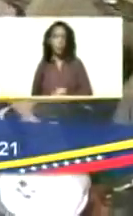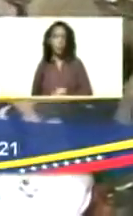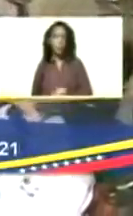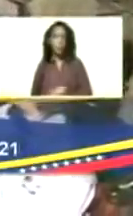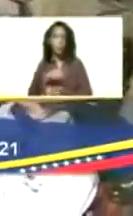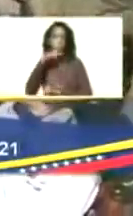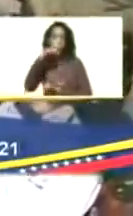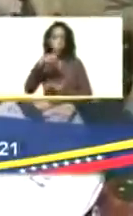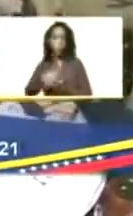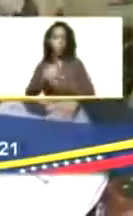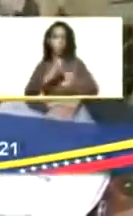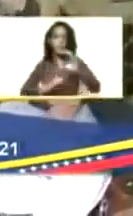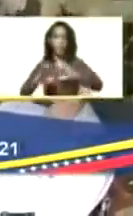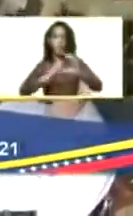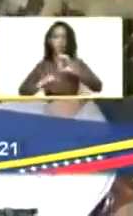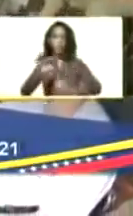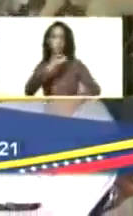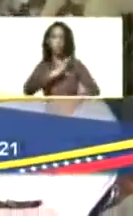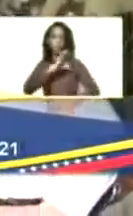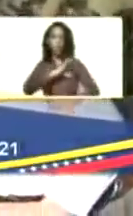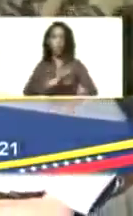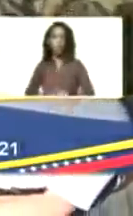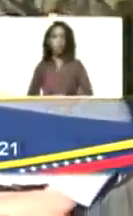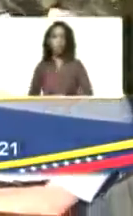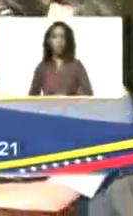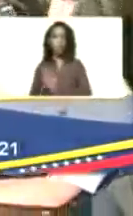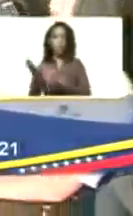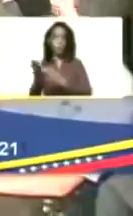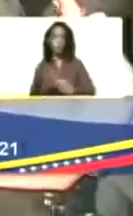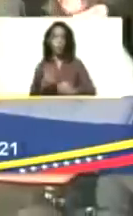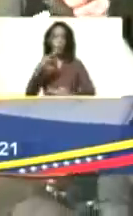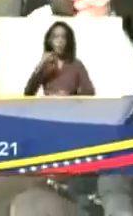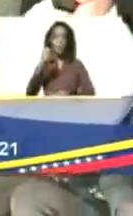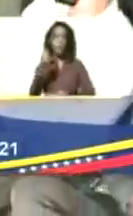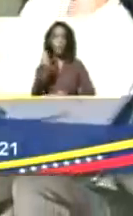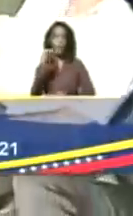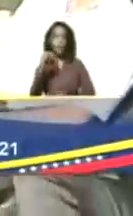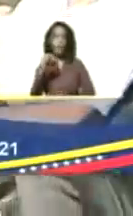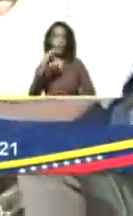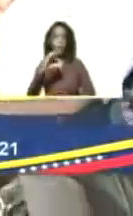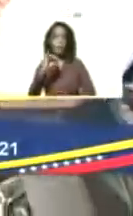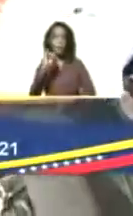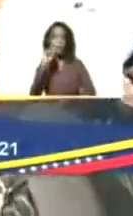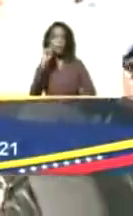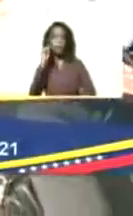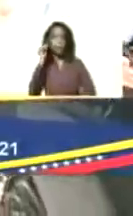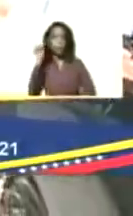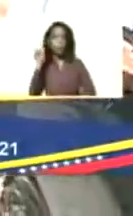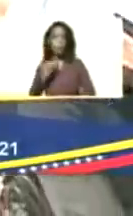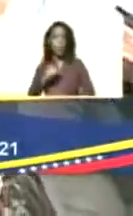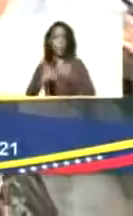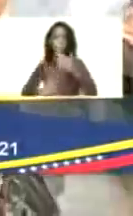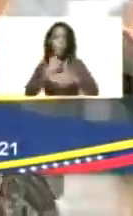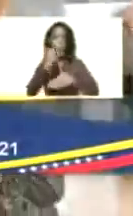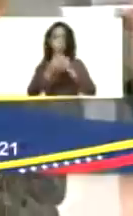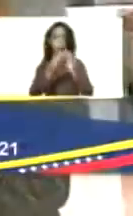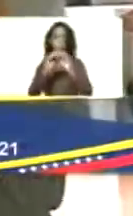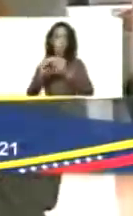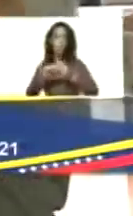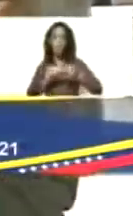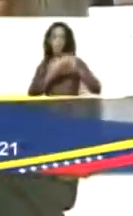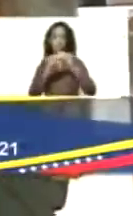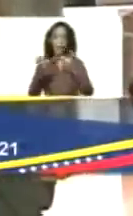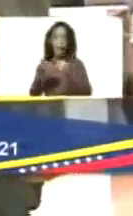Mención ciencias sociales. Recibe Nancy Escalante, proyecto arqueológico del campo